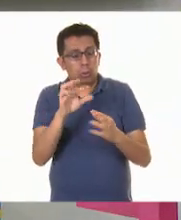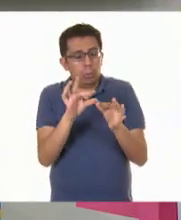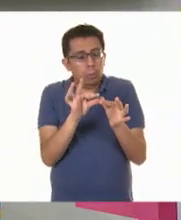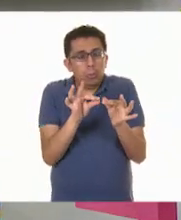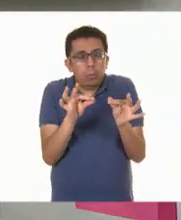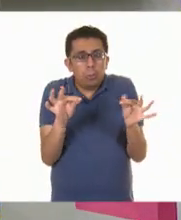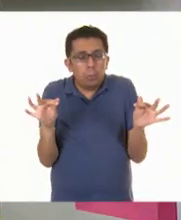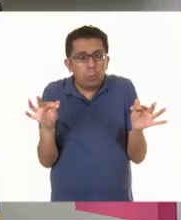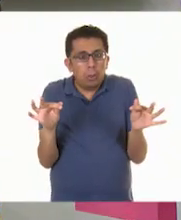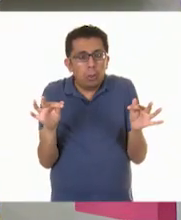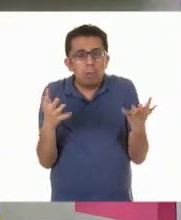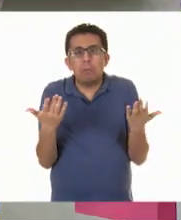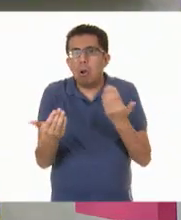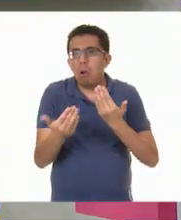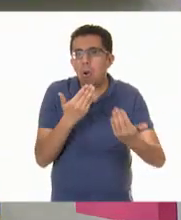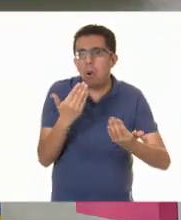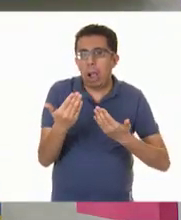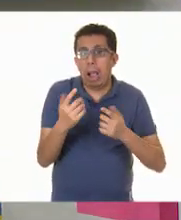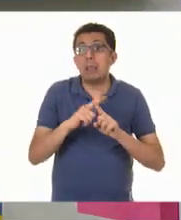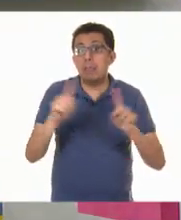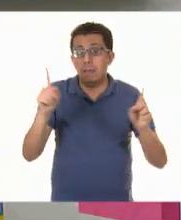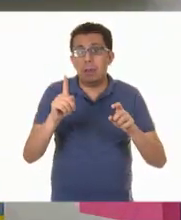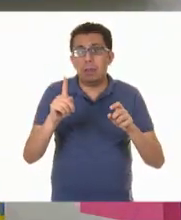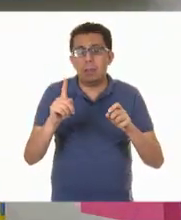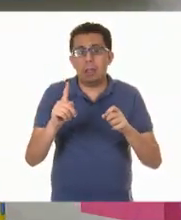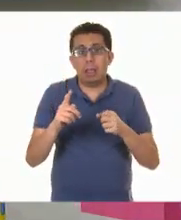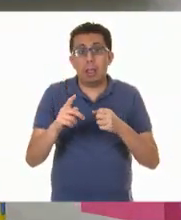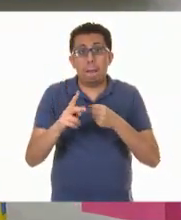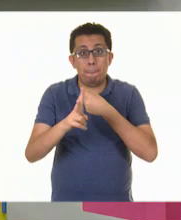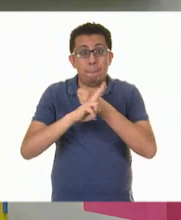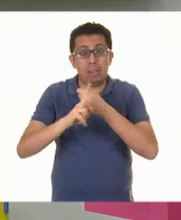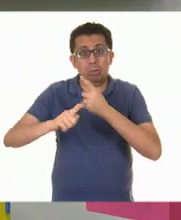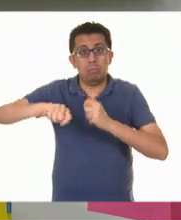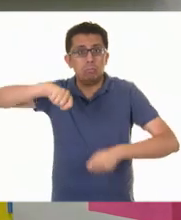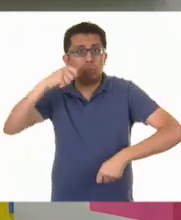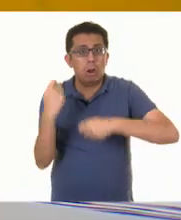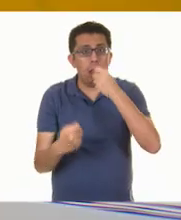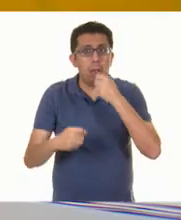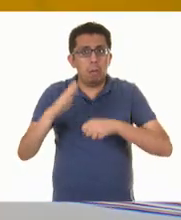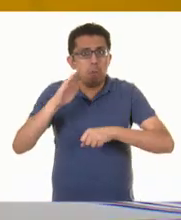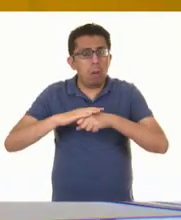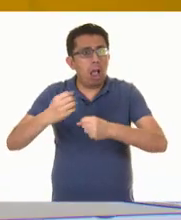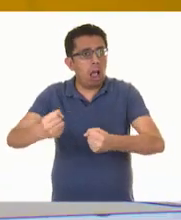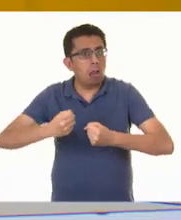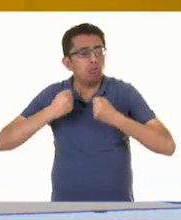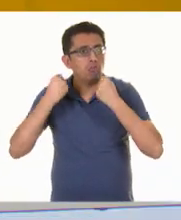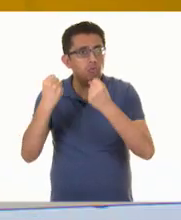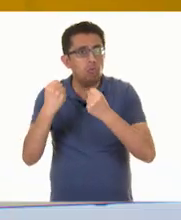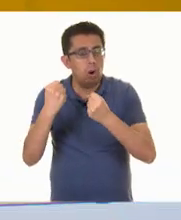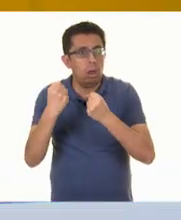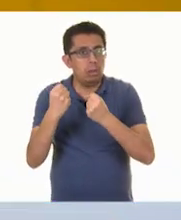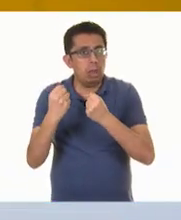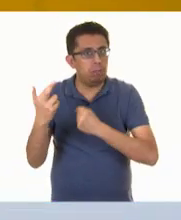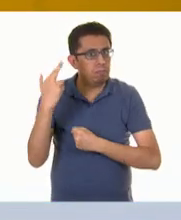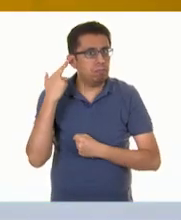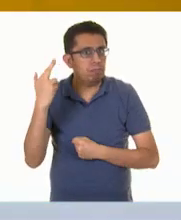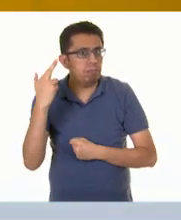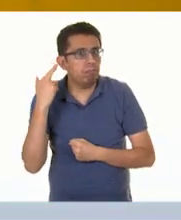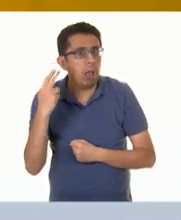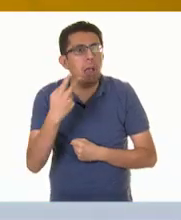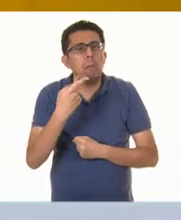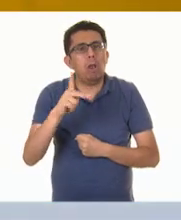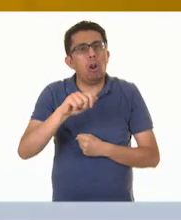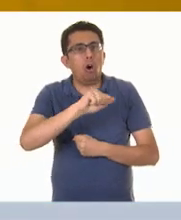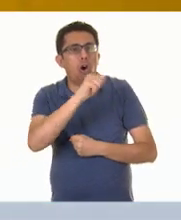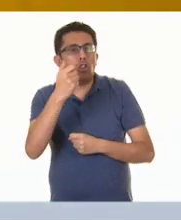porque aunque en los vasos de plástico podíamos escuchar con mucha intensidad, en el estambre como que no se distinguía tan bien